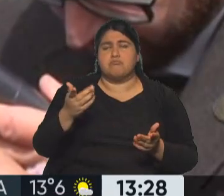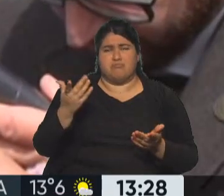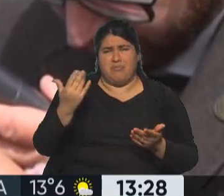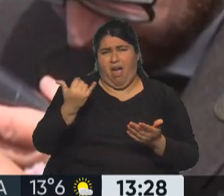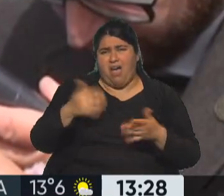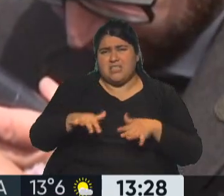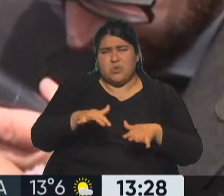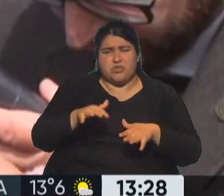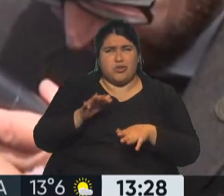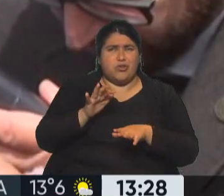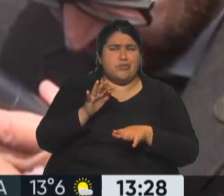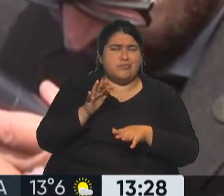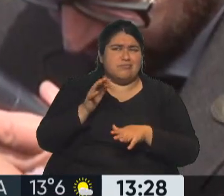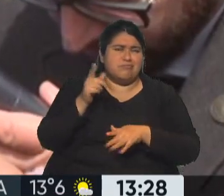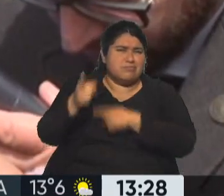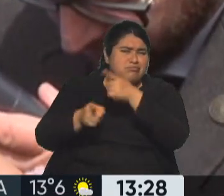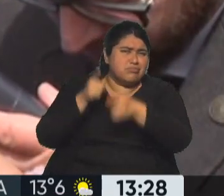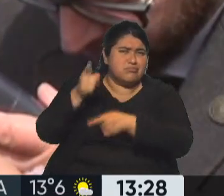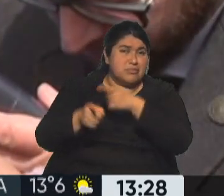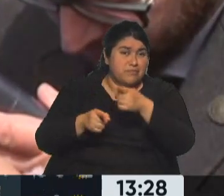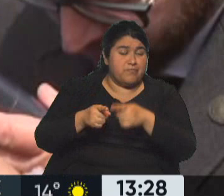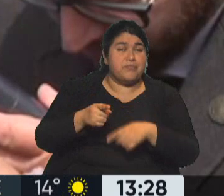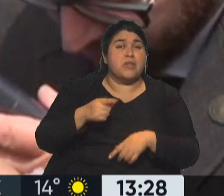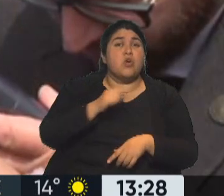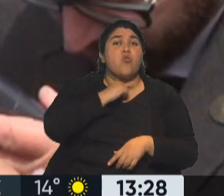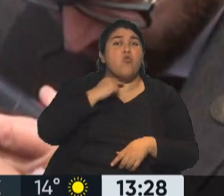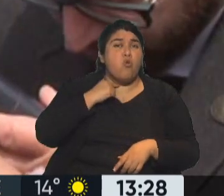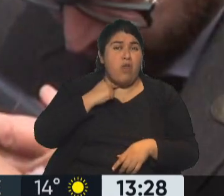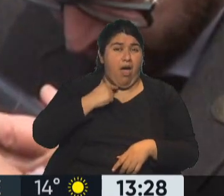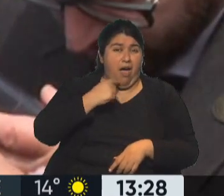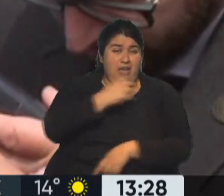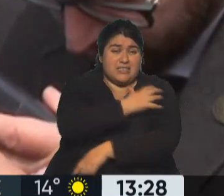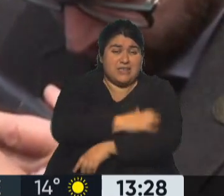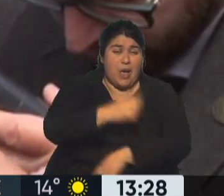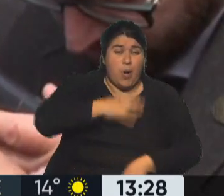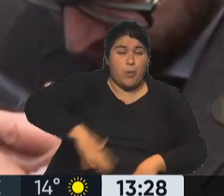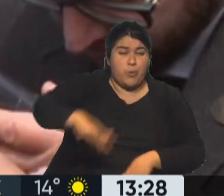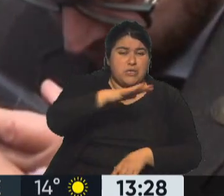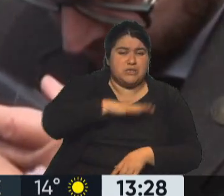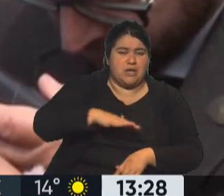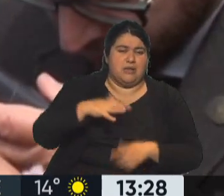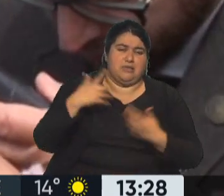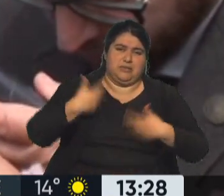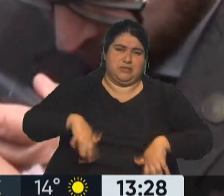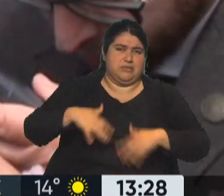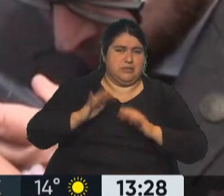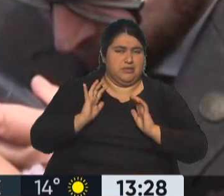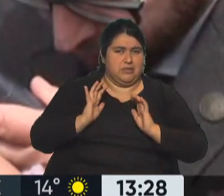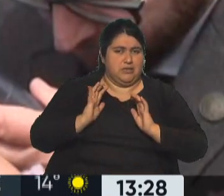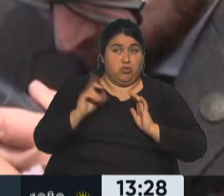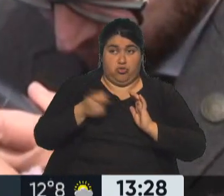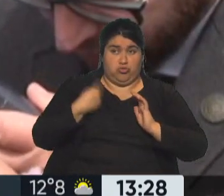de agravios que han hecho que los curas de las villas escribamos este texto y nos hemos reunido. Y